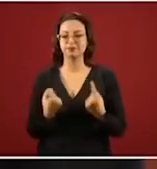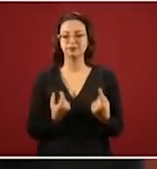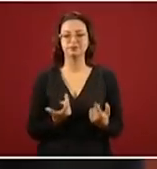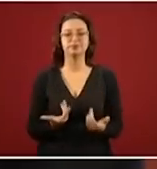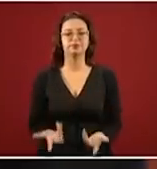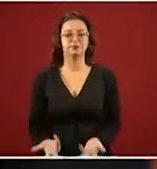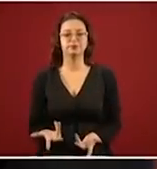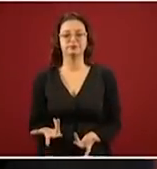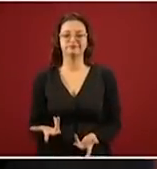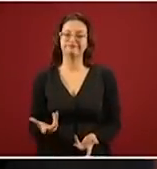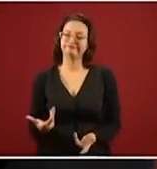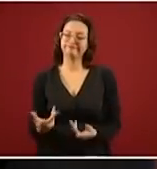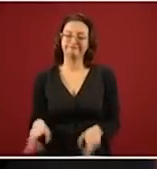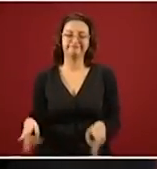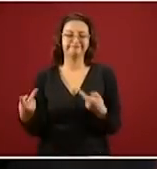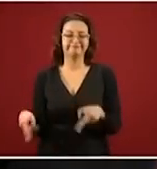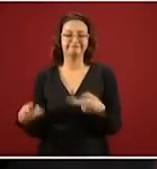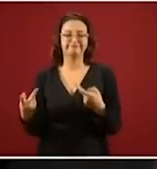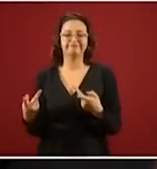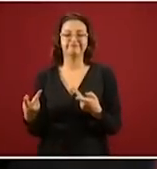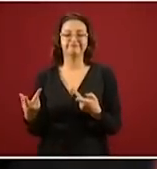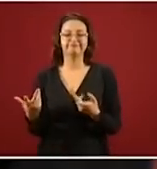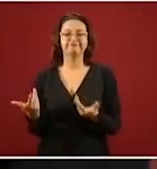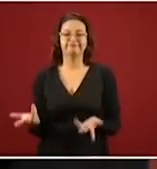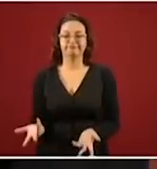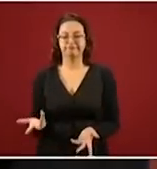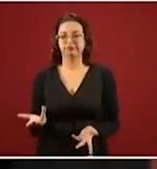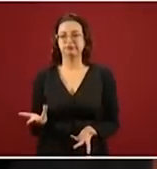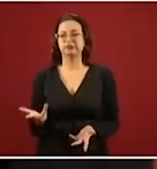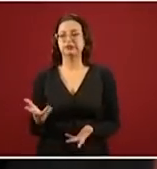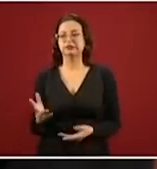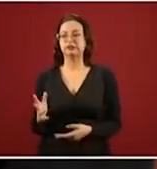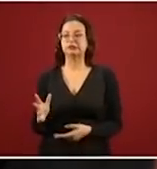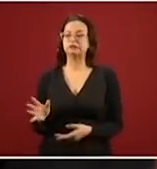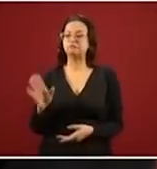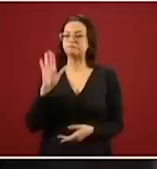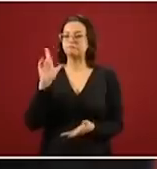trafic que desde no lo dudo